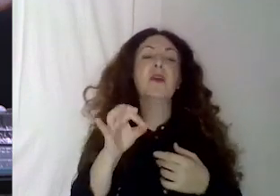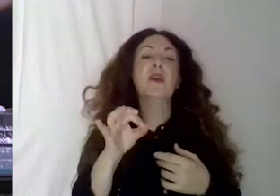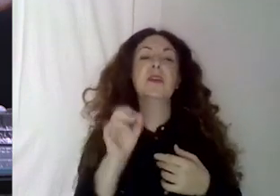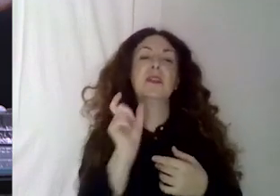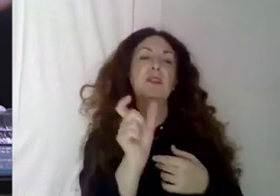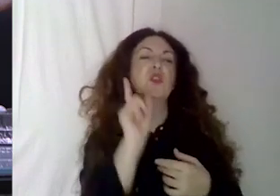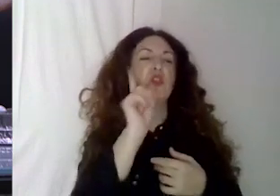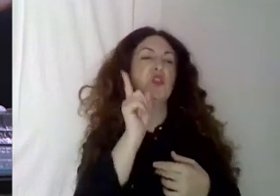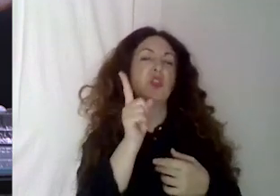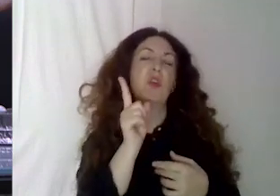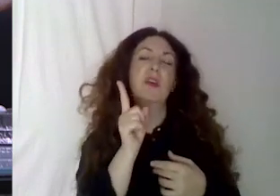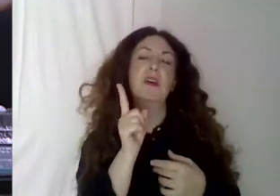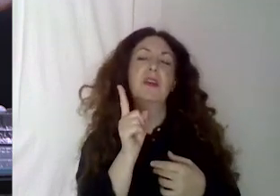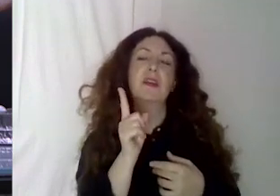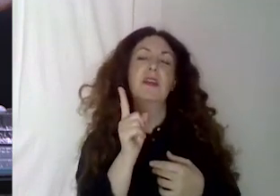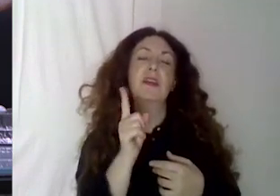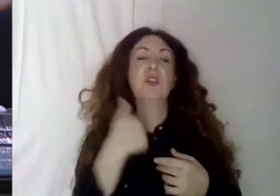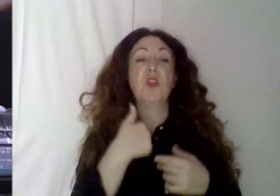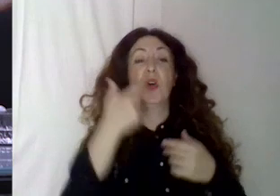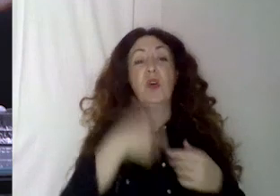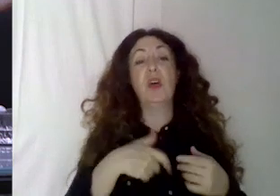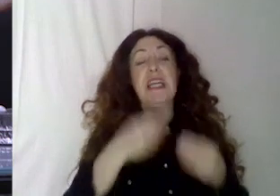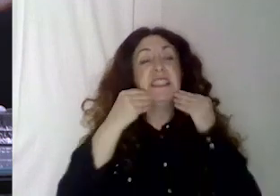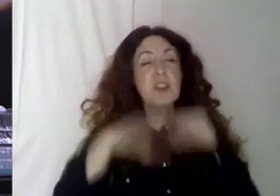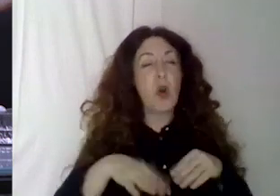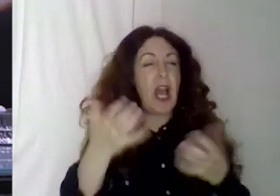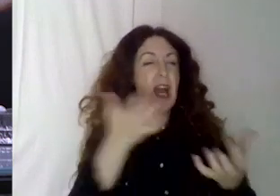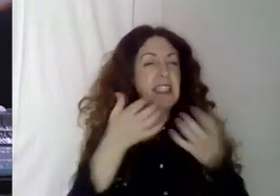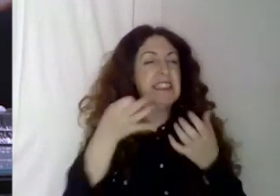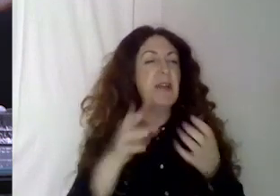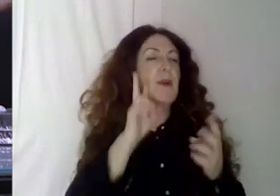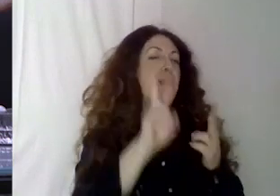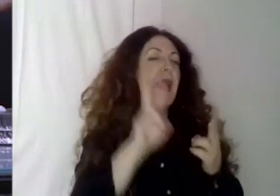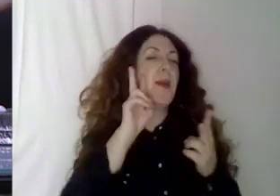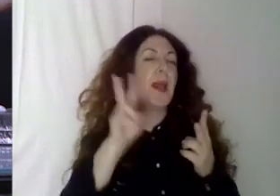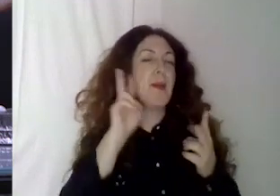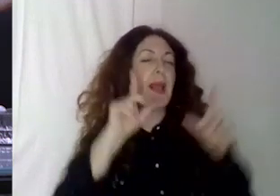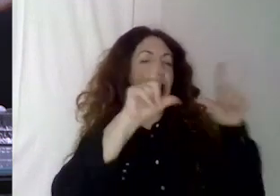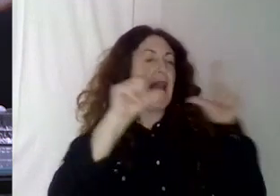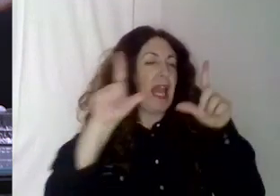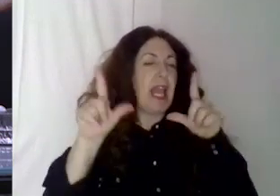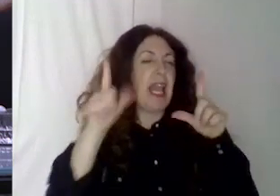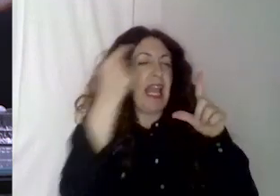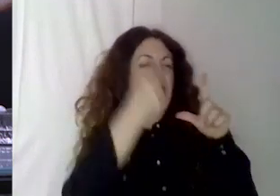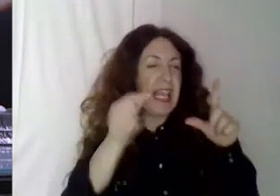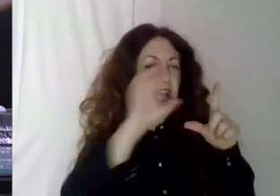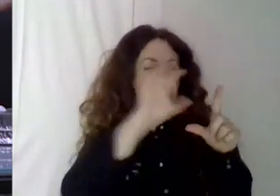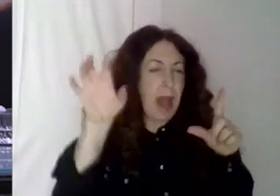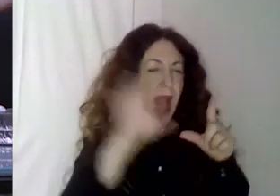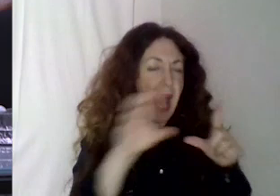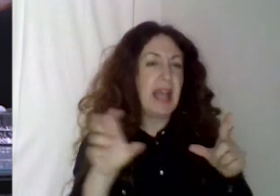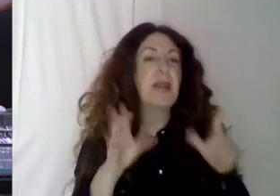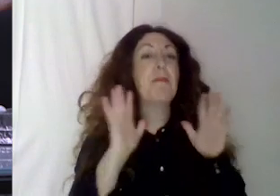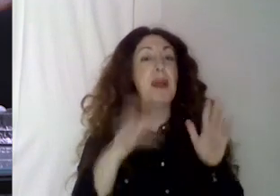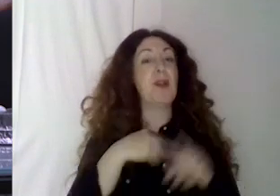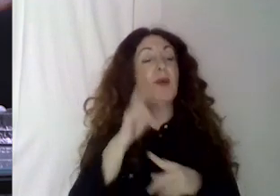retrato de una ahogada. Entonces tiene el vientre hinchado, es de un color verde, eso no lo había hecho antes nadie. Pero yo no sé si Caravaggio lo hace por ese